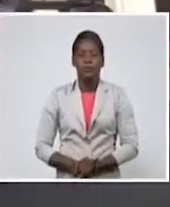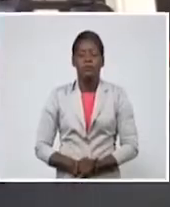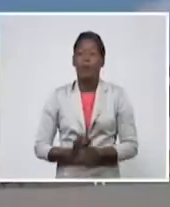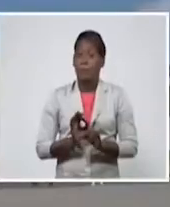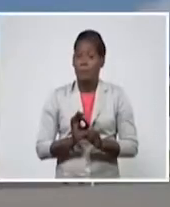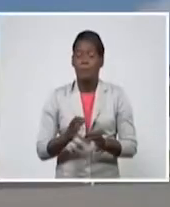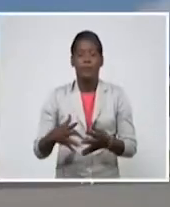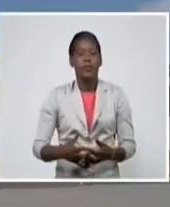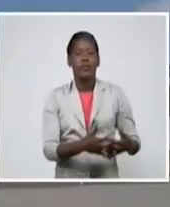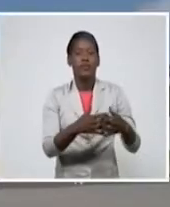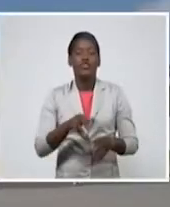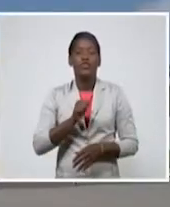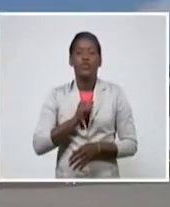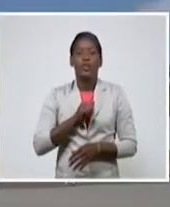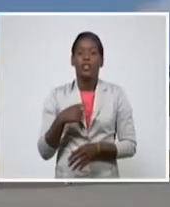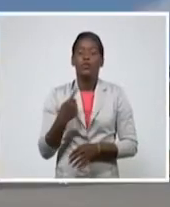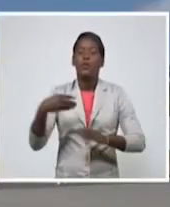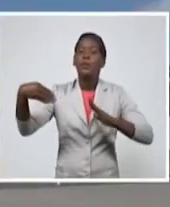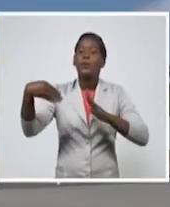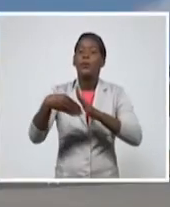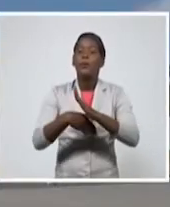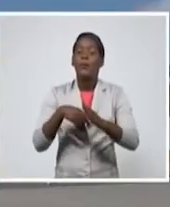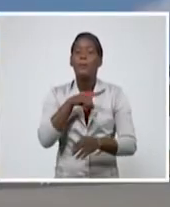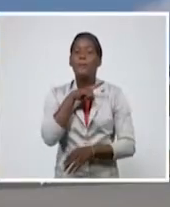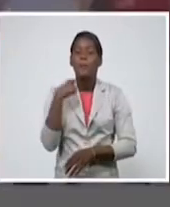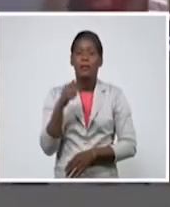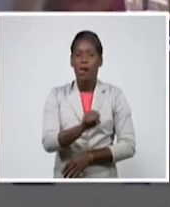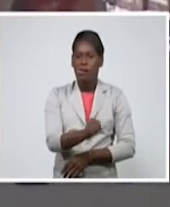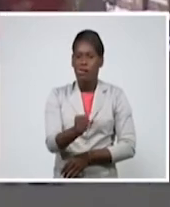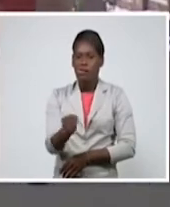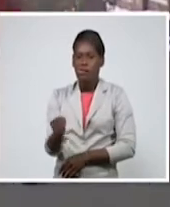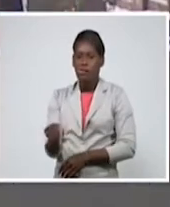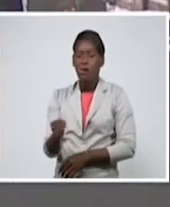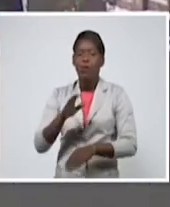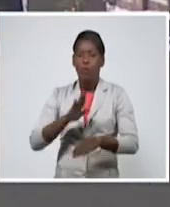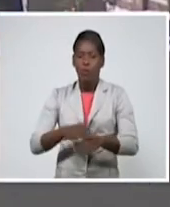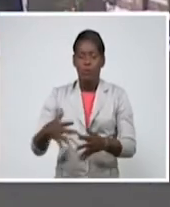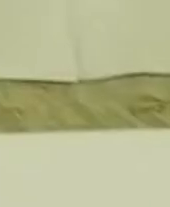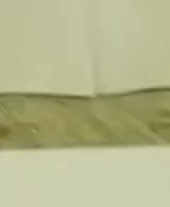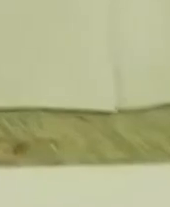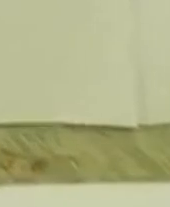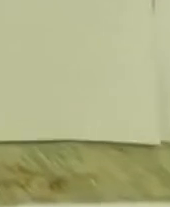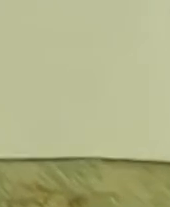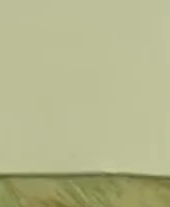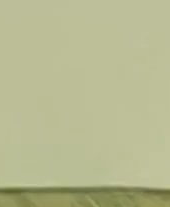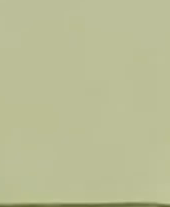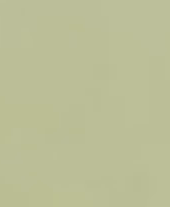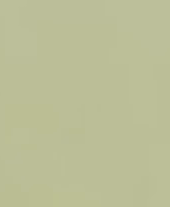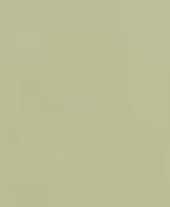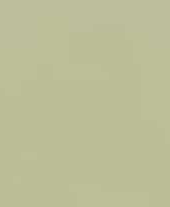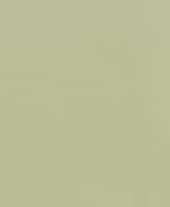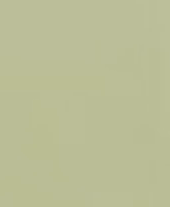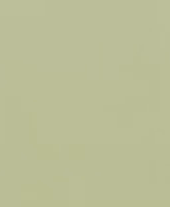Paraguay, Honduras, Bolivia. Es más, la ley Helms Burton dice que el presidente de Estados